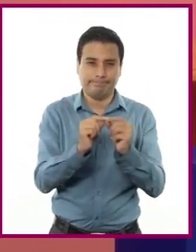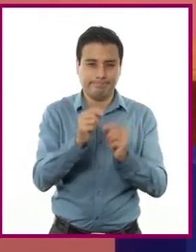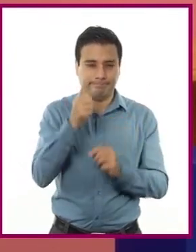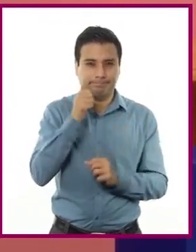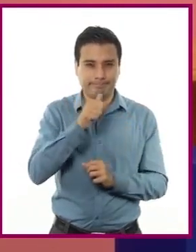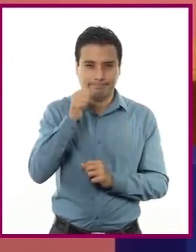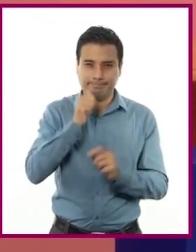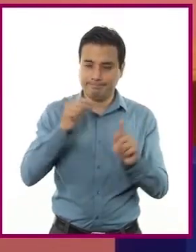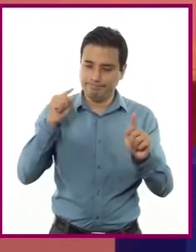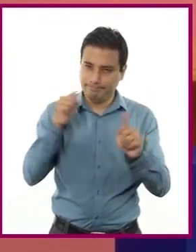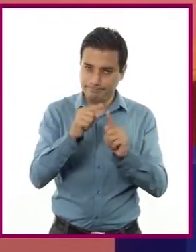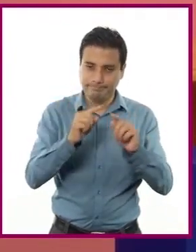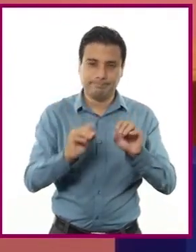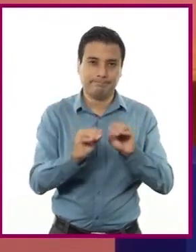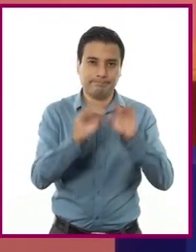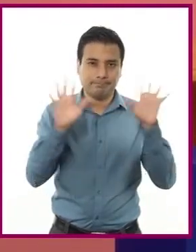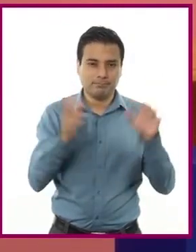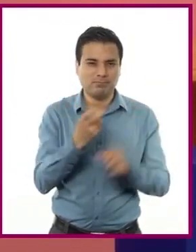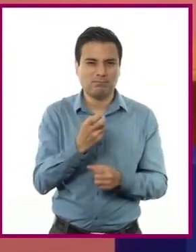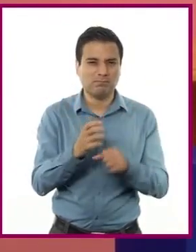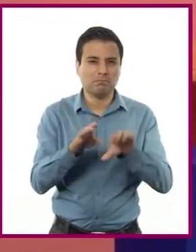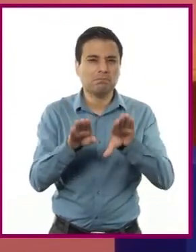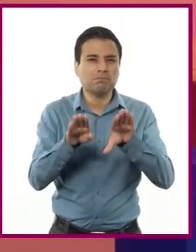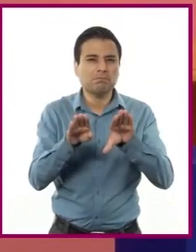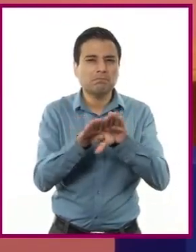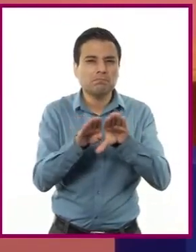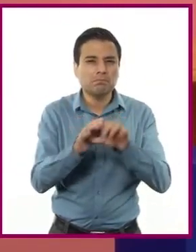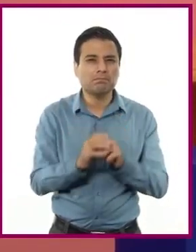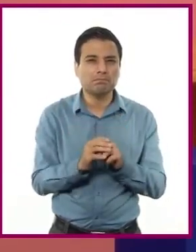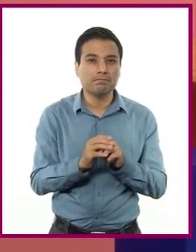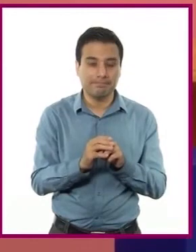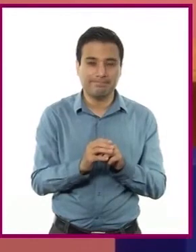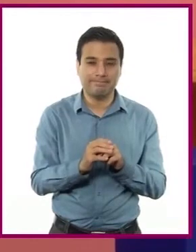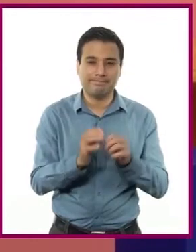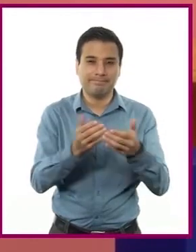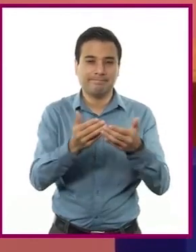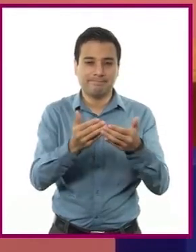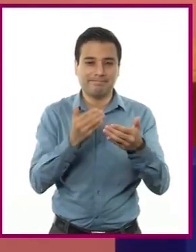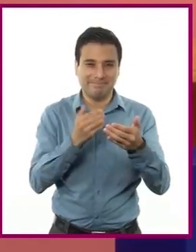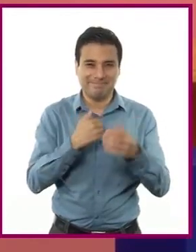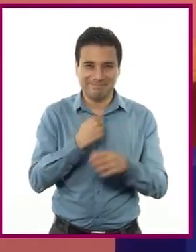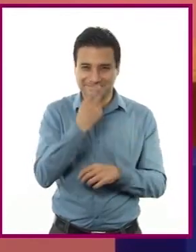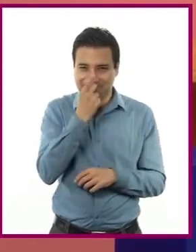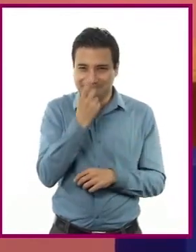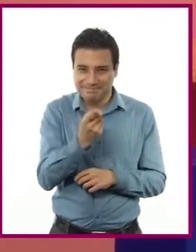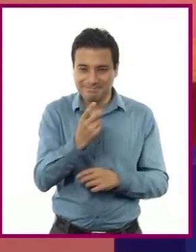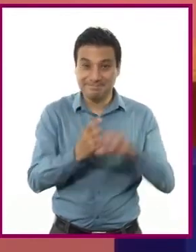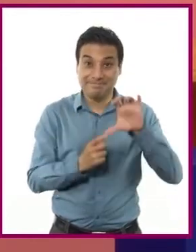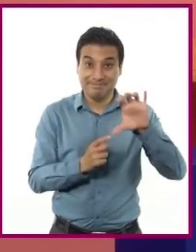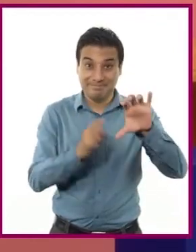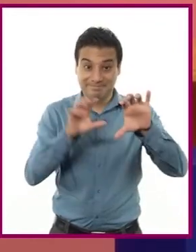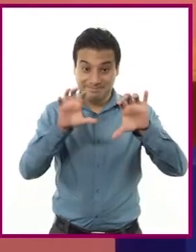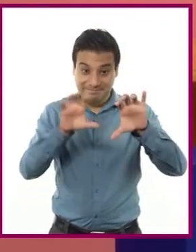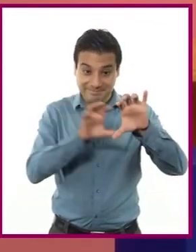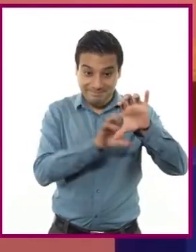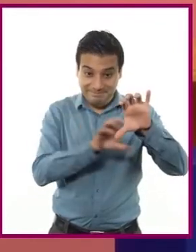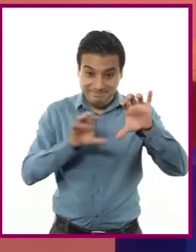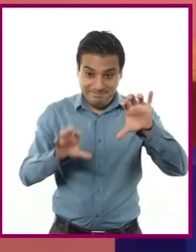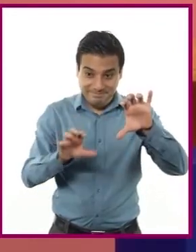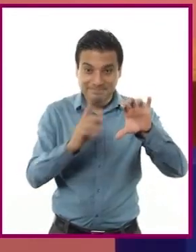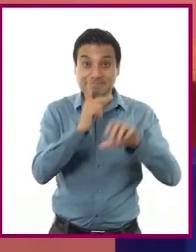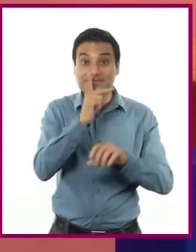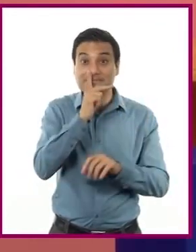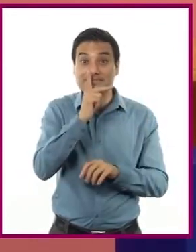claras. Para lograr esto, trabajamos una matriz que nos ayudará a definir la palabra y